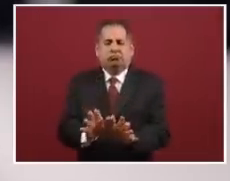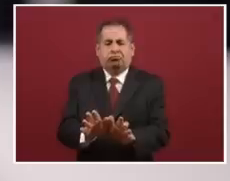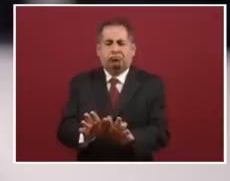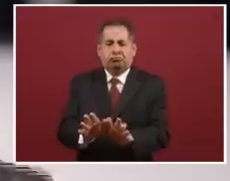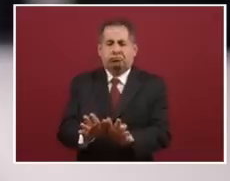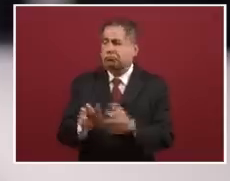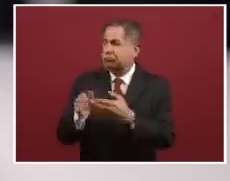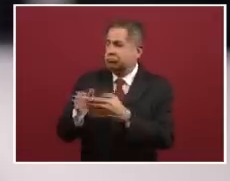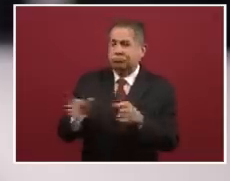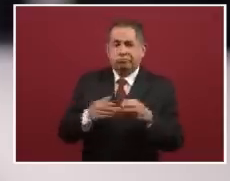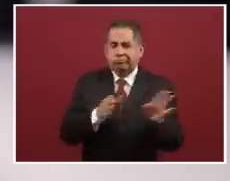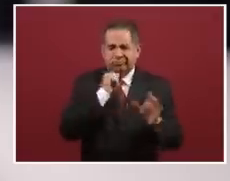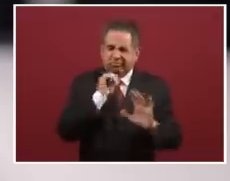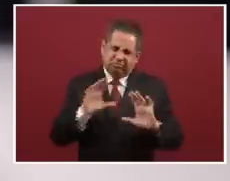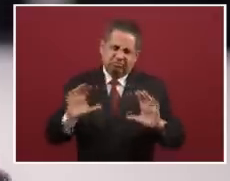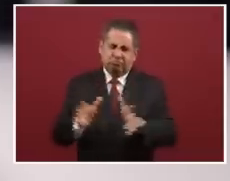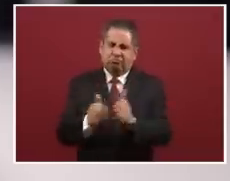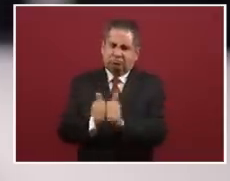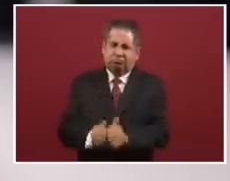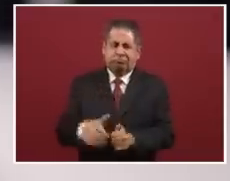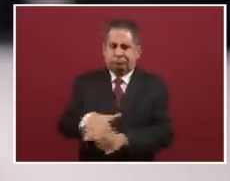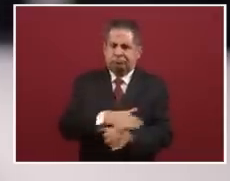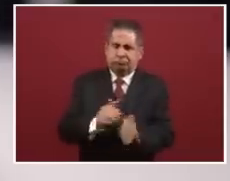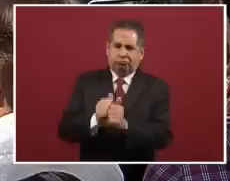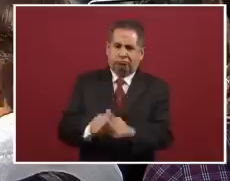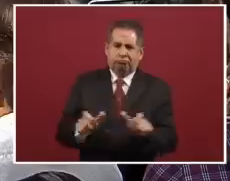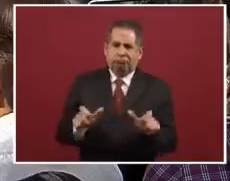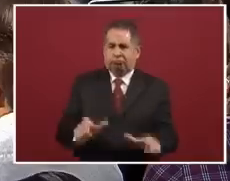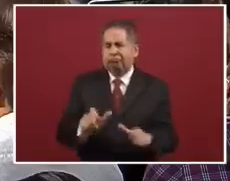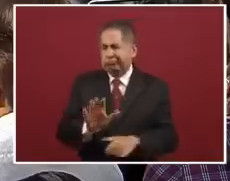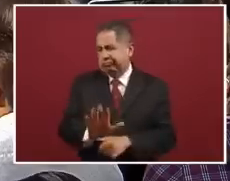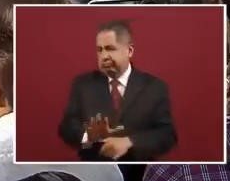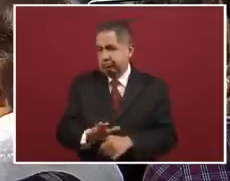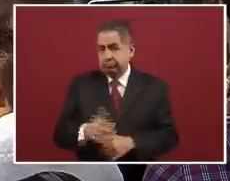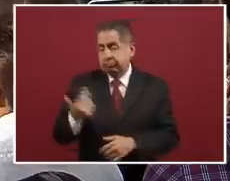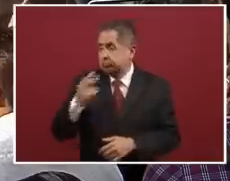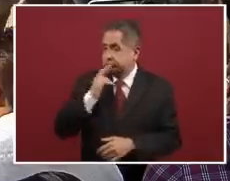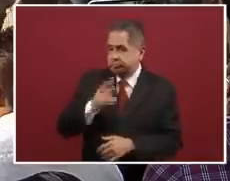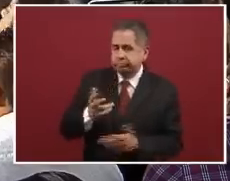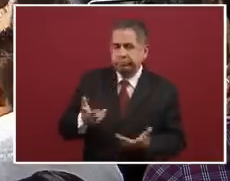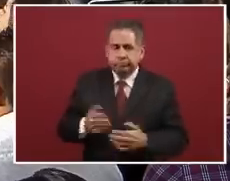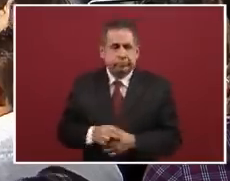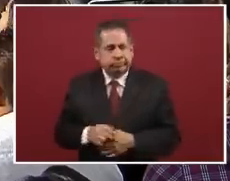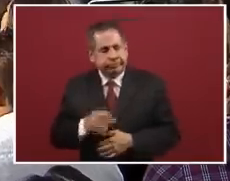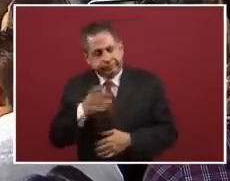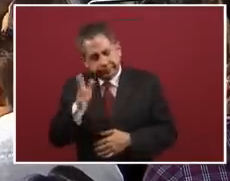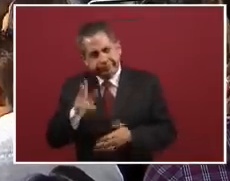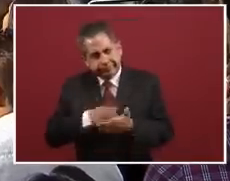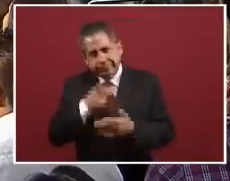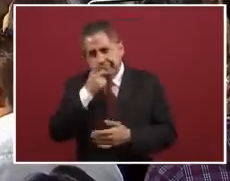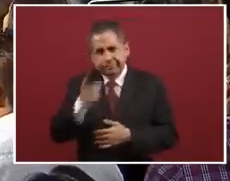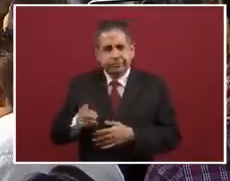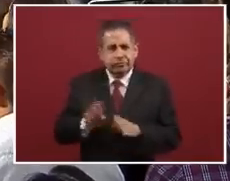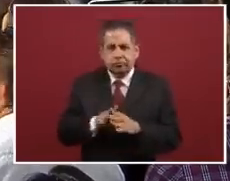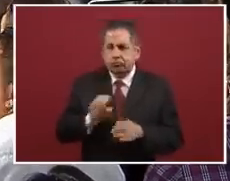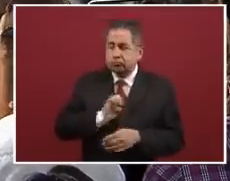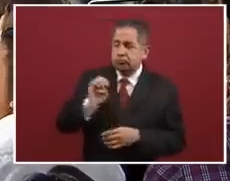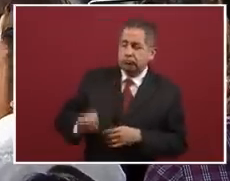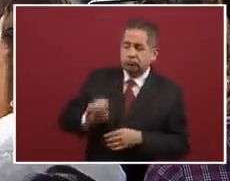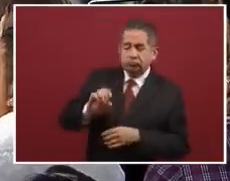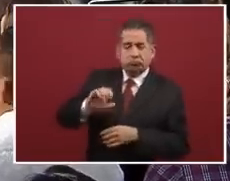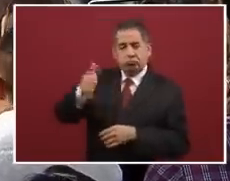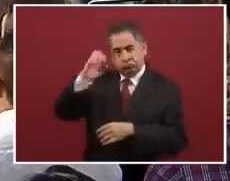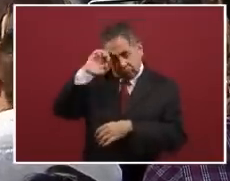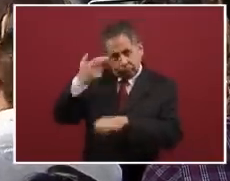ha habido voces. ¿Qué respondería? Ya lo ha dicho, no a la xenofobia, pero ¿cómo se trataría el